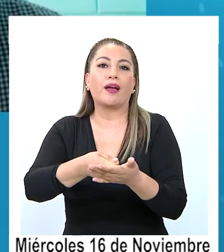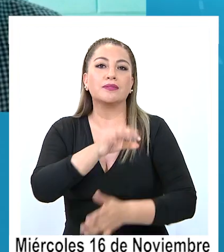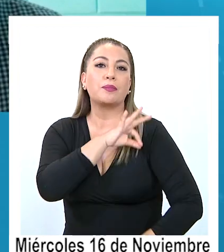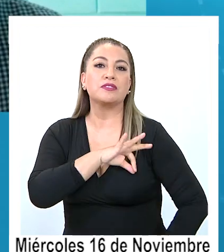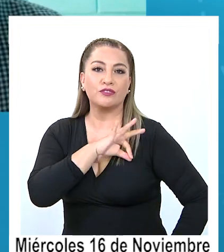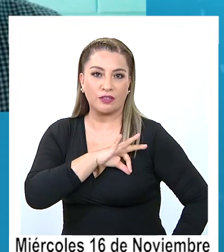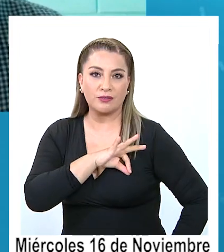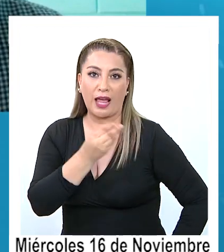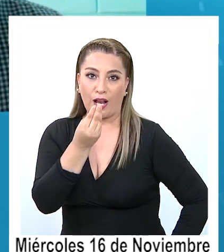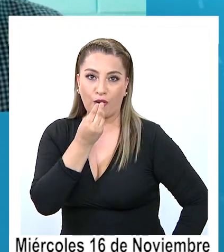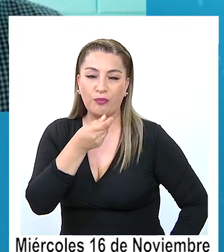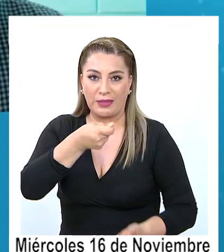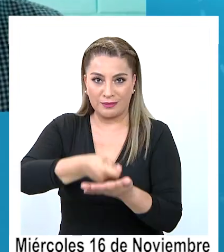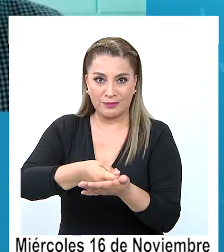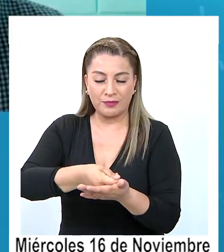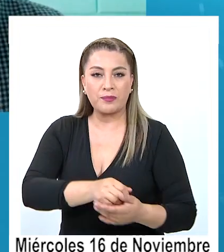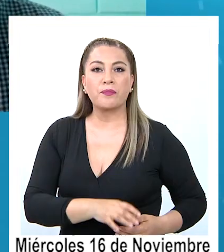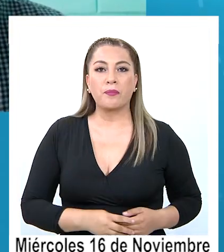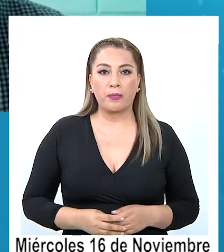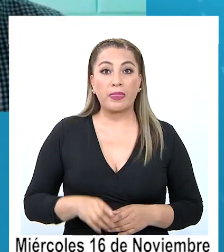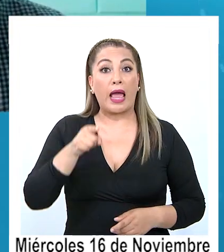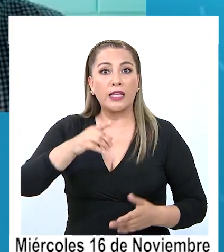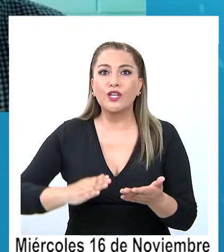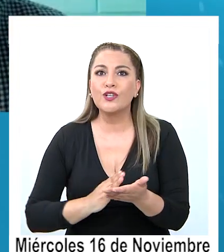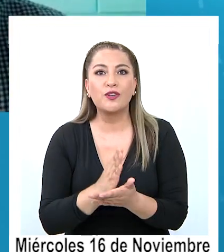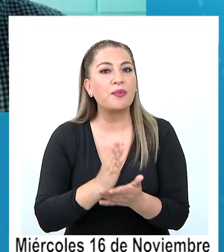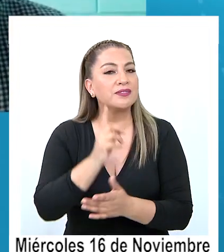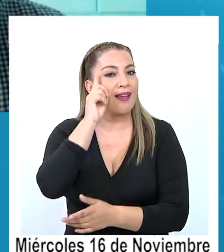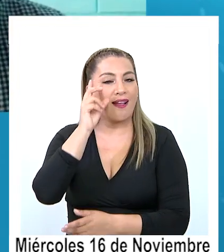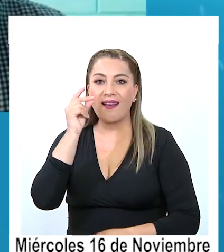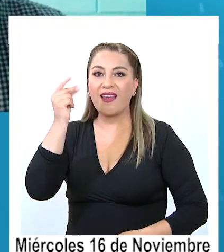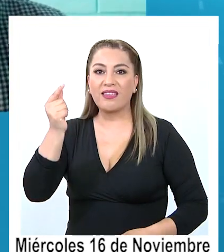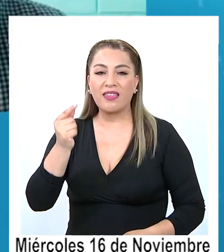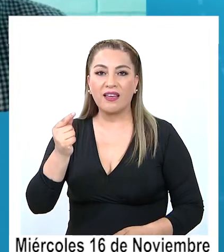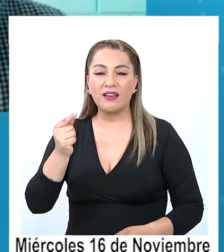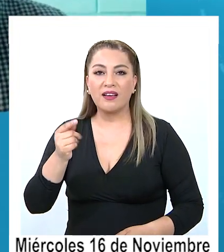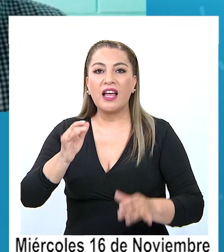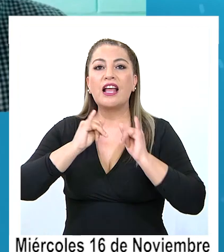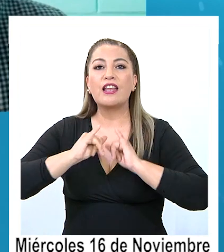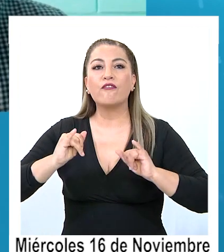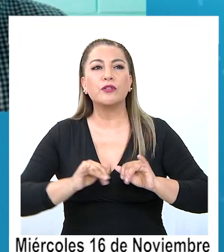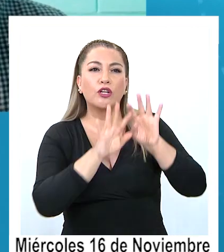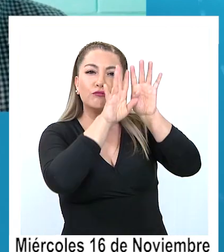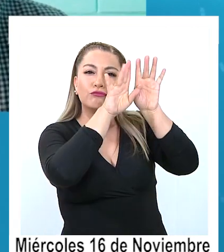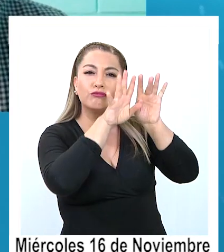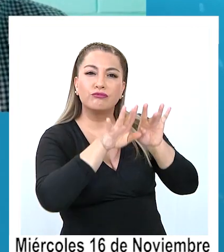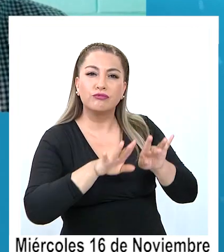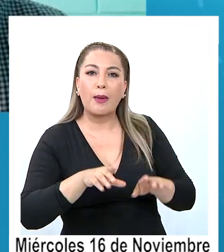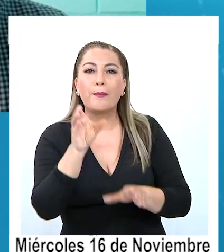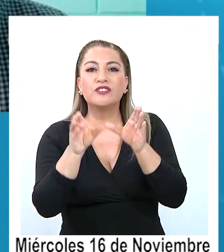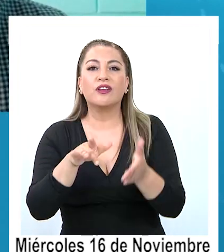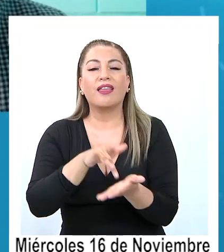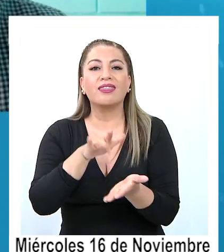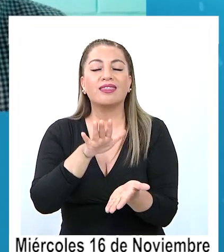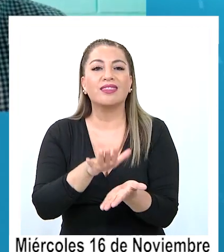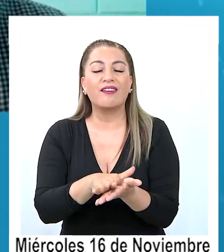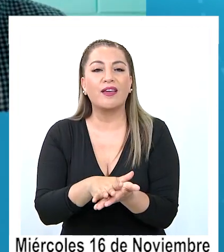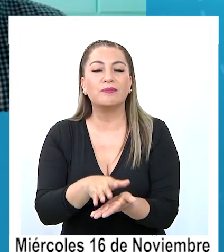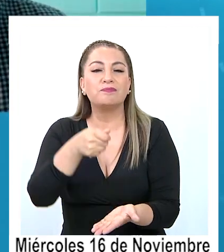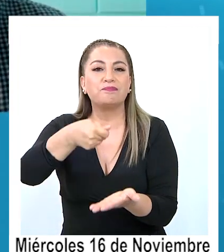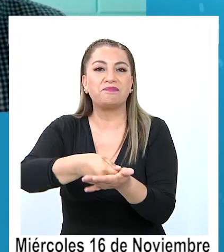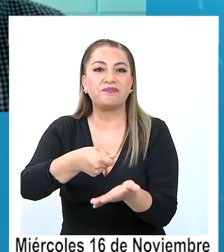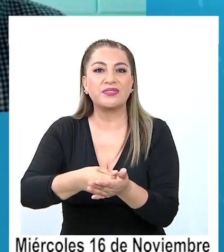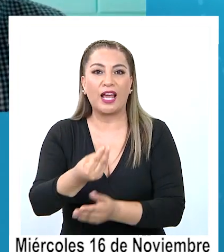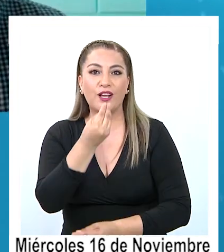alimentos. Y de ahí surge, ¿cierto?, la idea de este Registro Nacional de Deudores, que además,